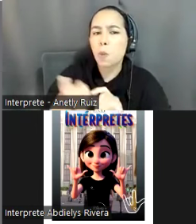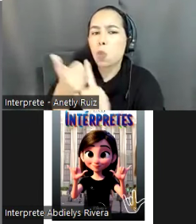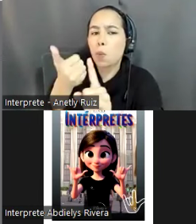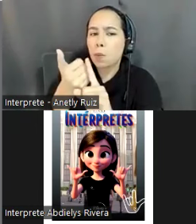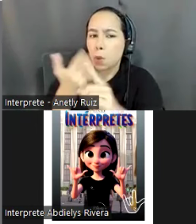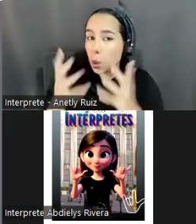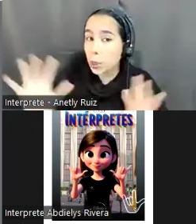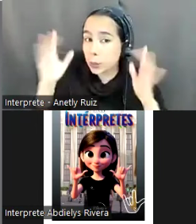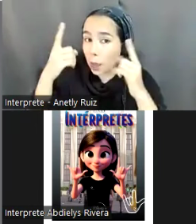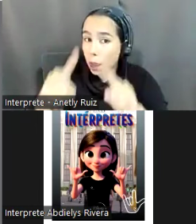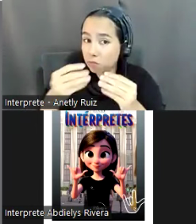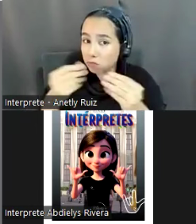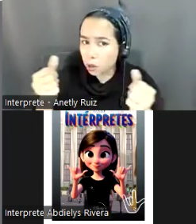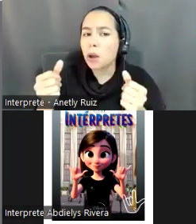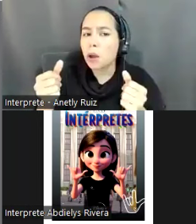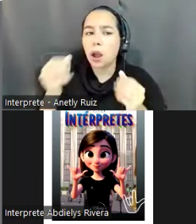conocimiento.